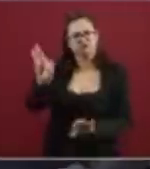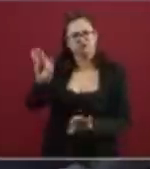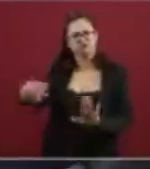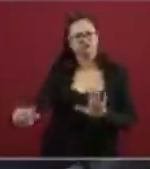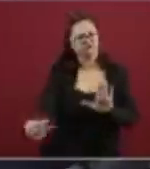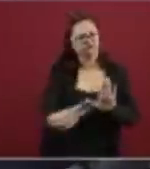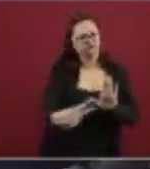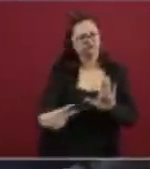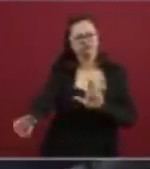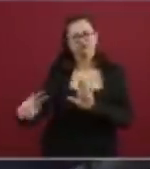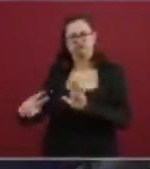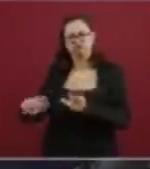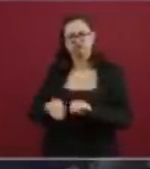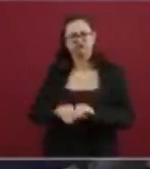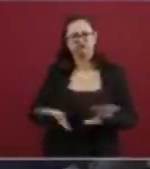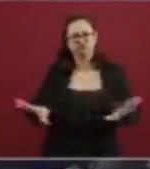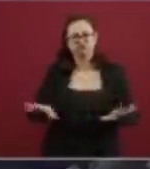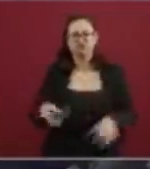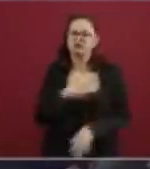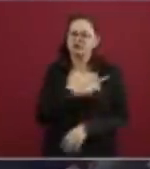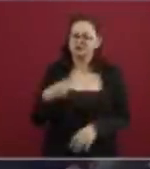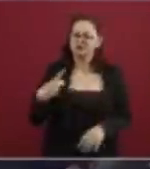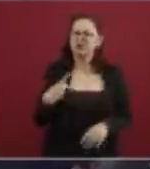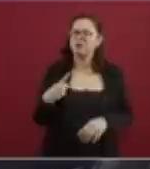porque eso se tiene que aclarar bien.